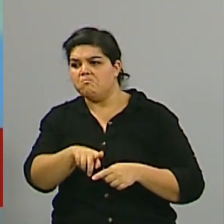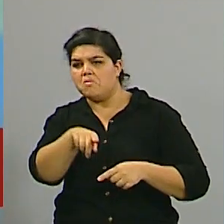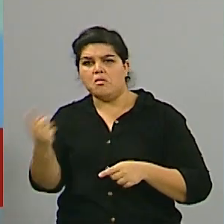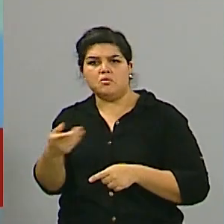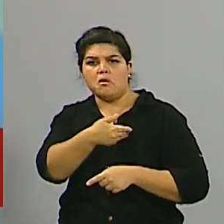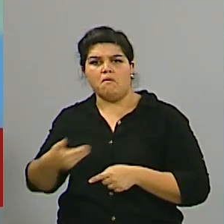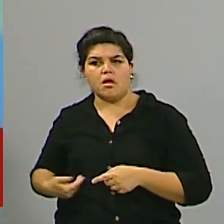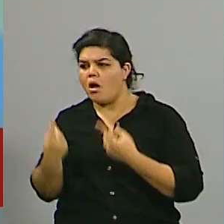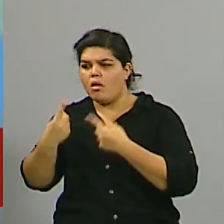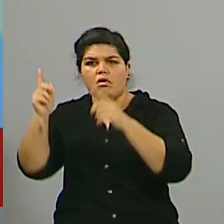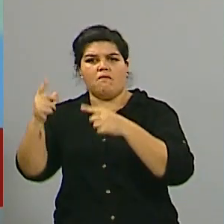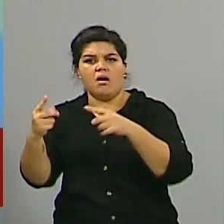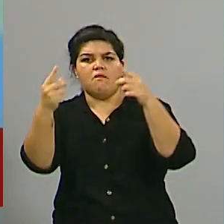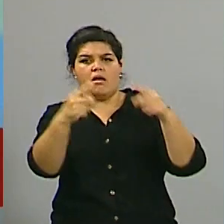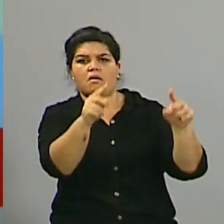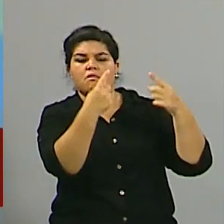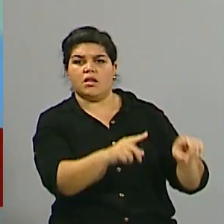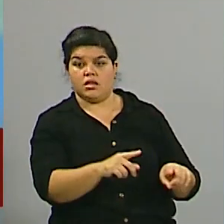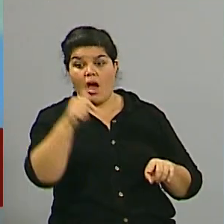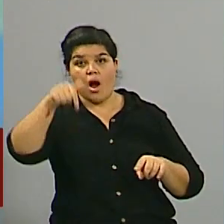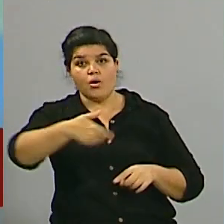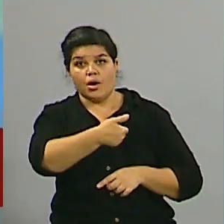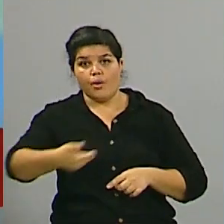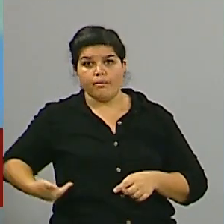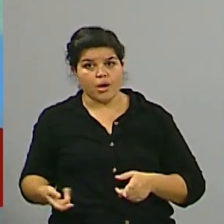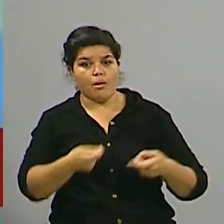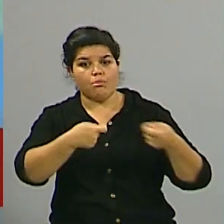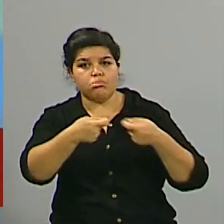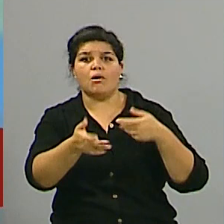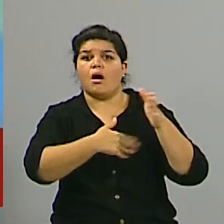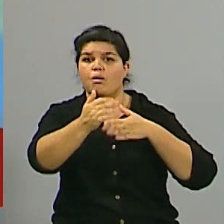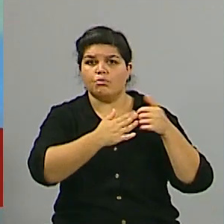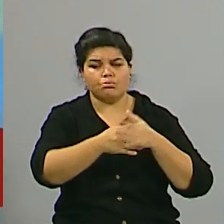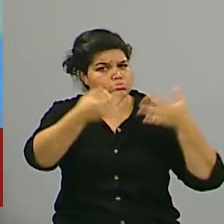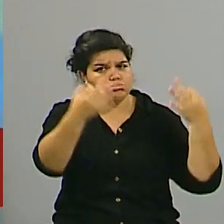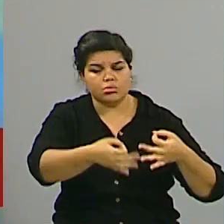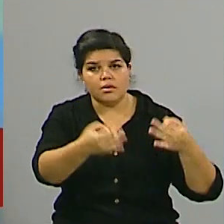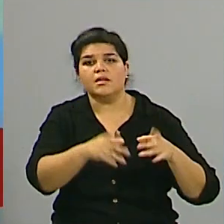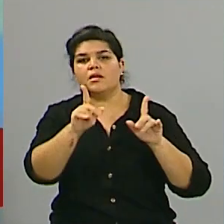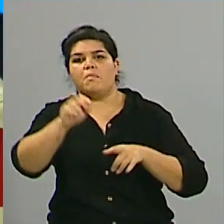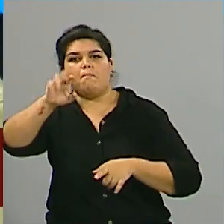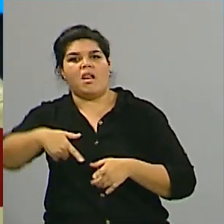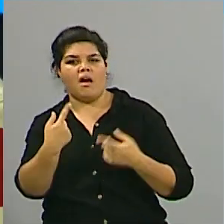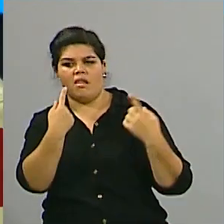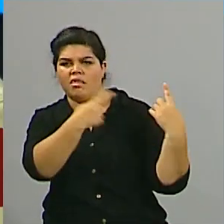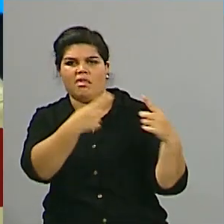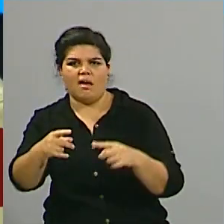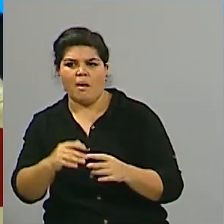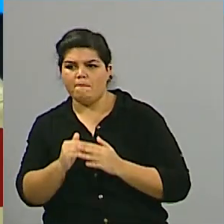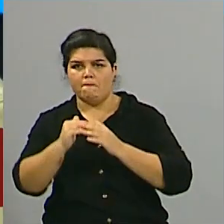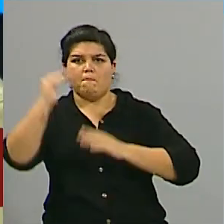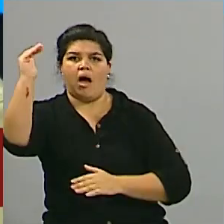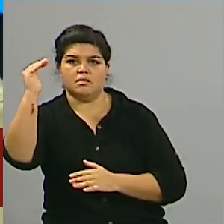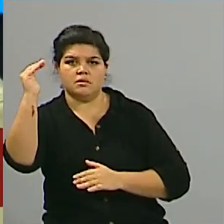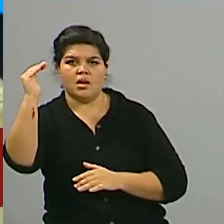gobierno entiendo yo que ha generado grandes obras y que ha tenido políticas importantísimas en términos sociales comparado con el gobierno anterior, sin ningún lugar a duda.